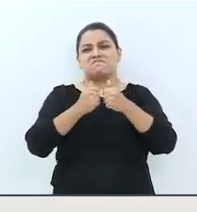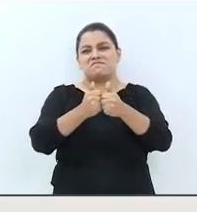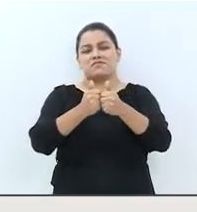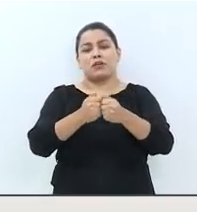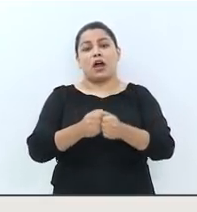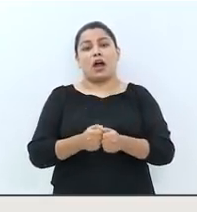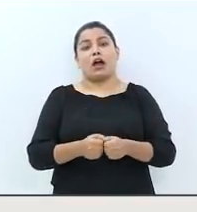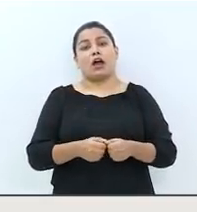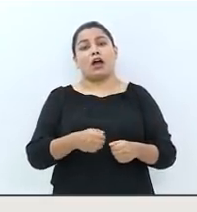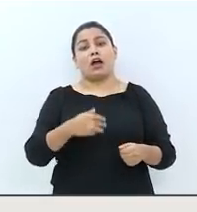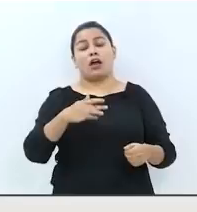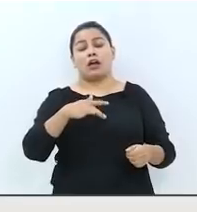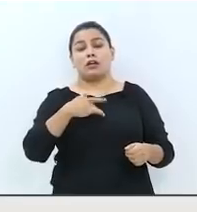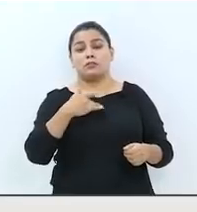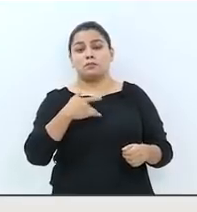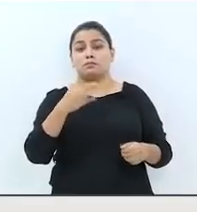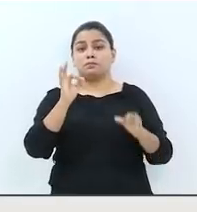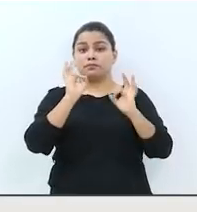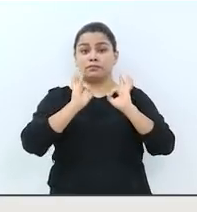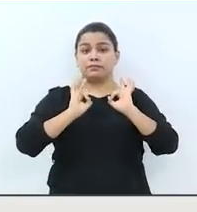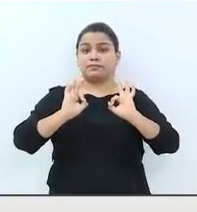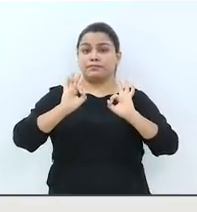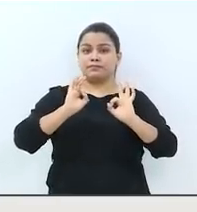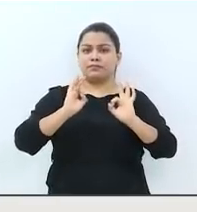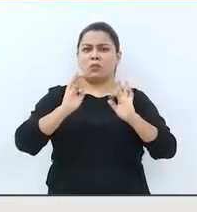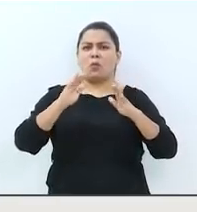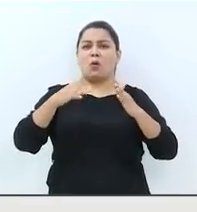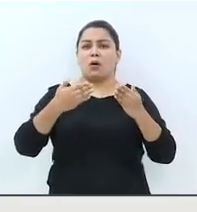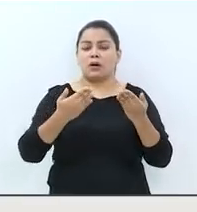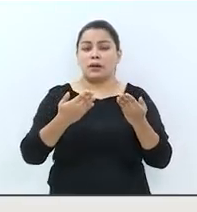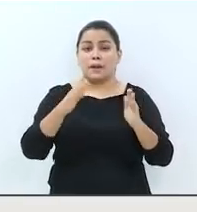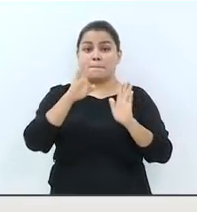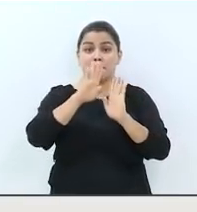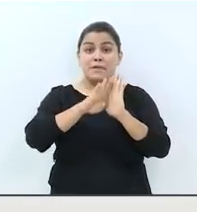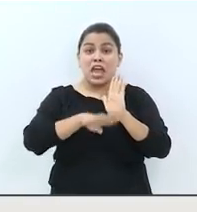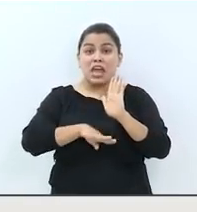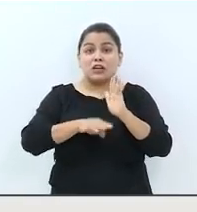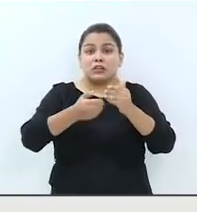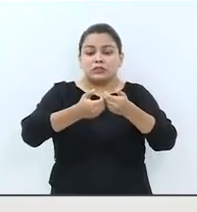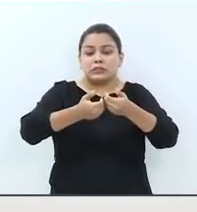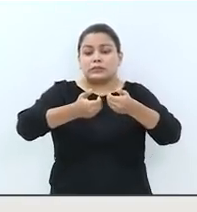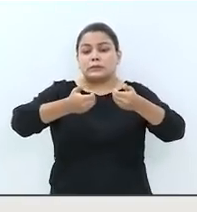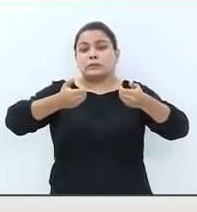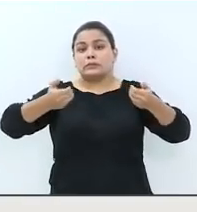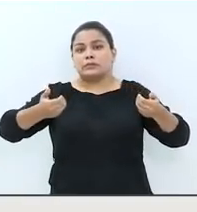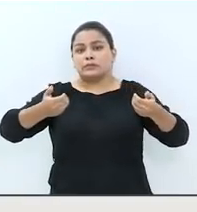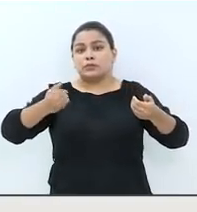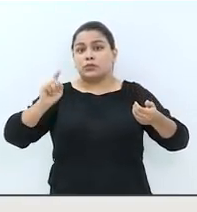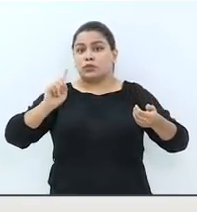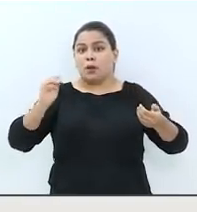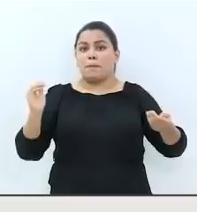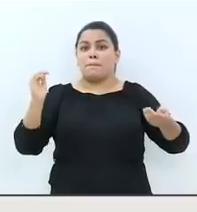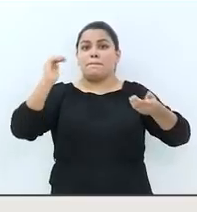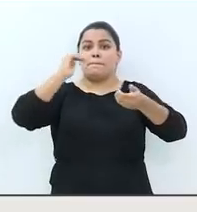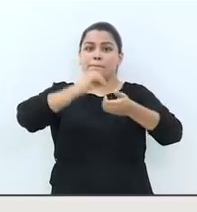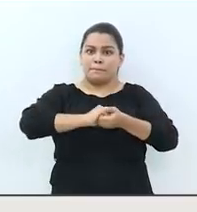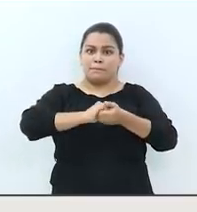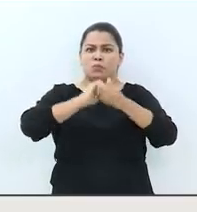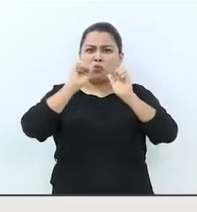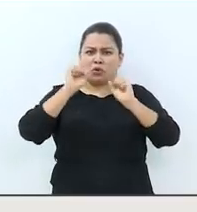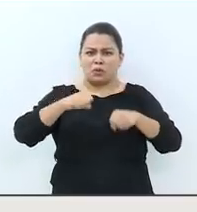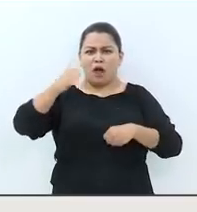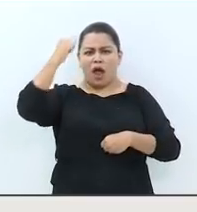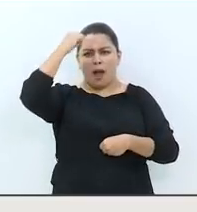eso suele ser más efectivo porque marca menos distancia. Y yo creo que también es algo de lo que podemos aprender ahora los